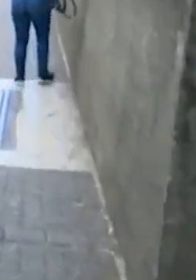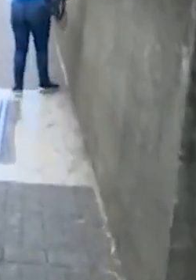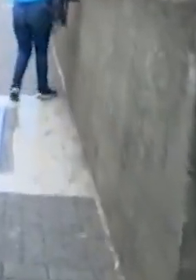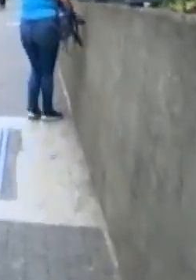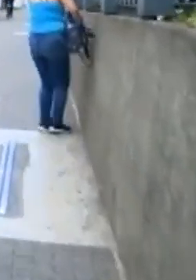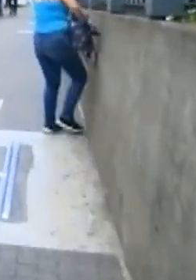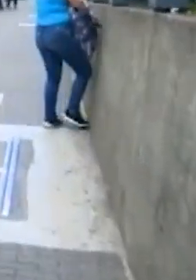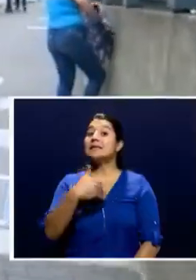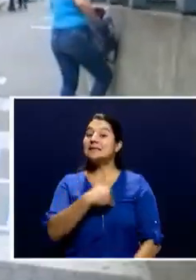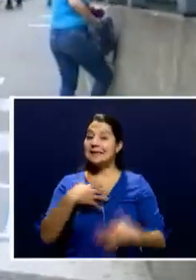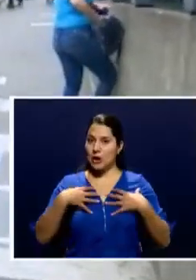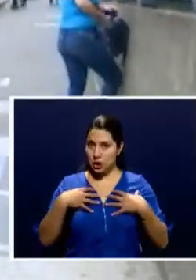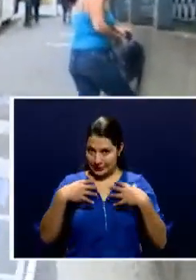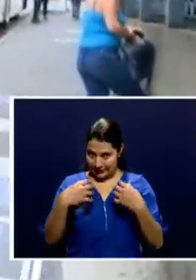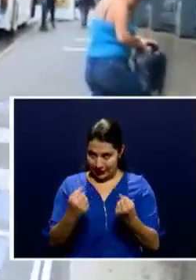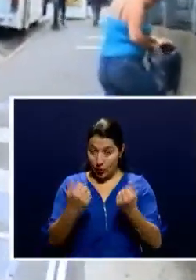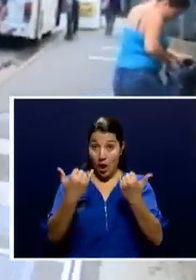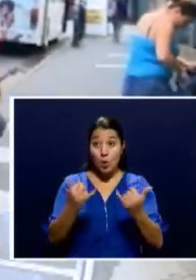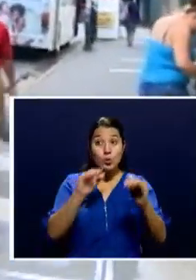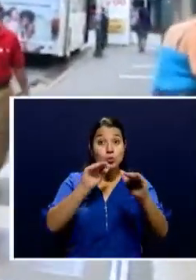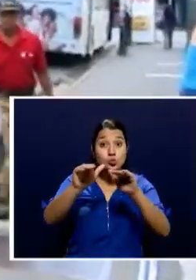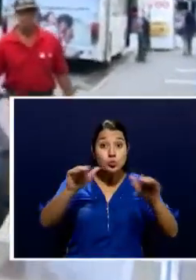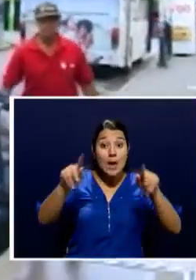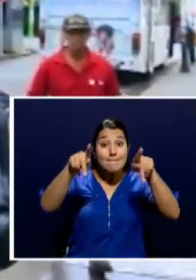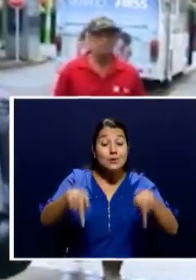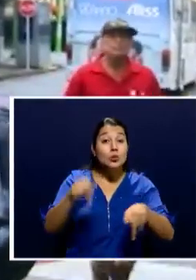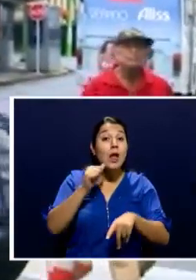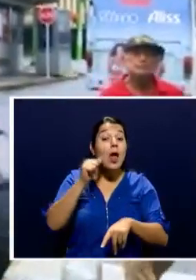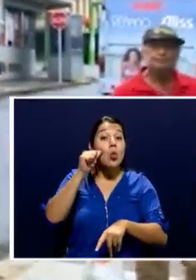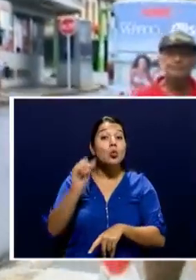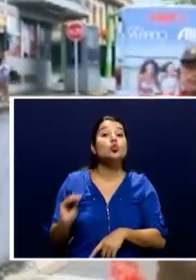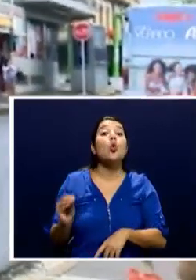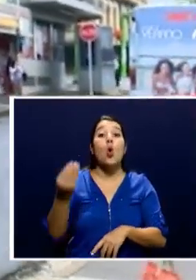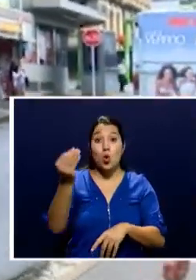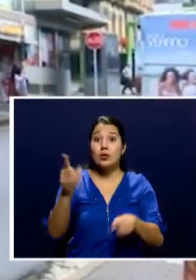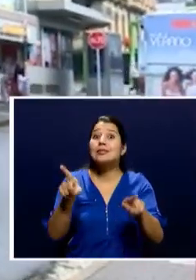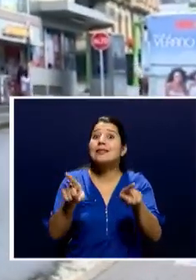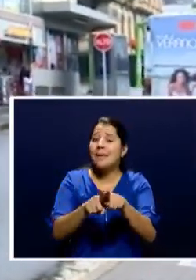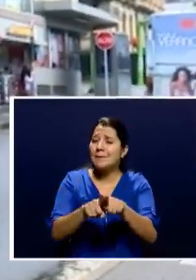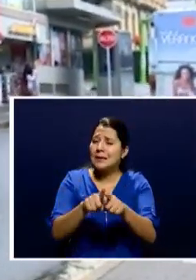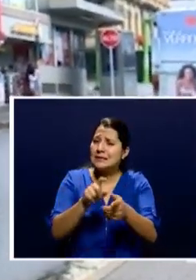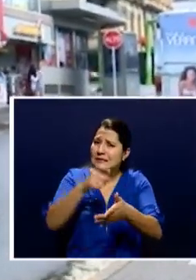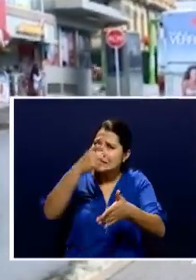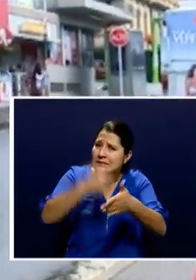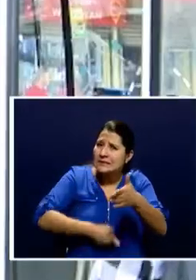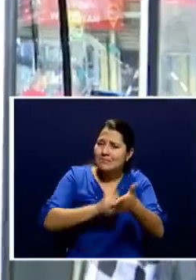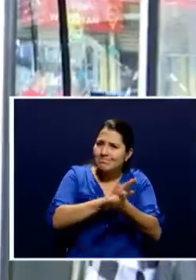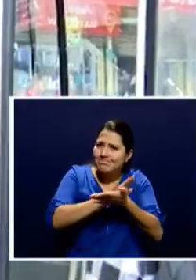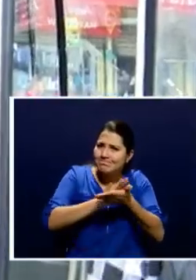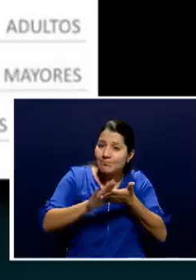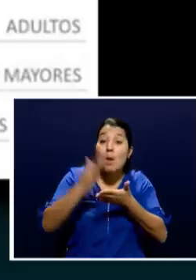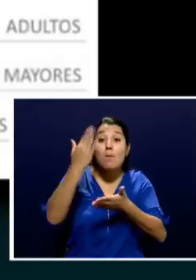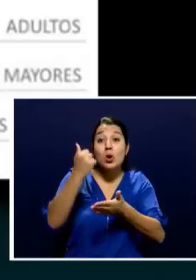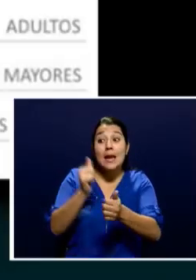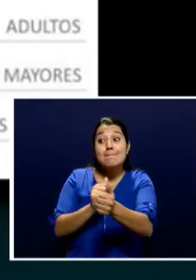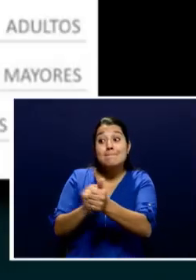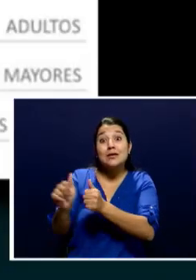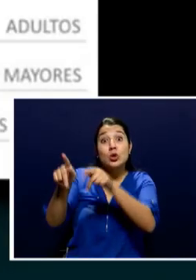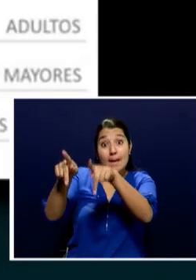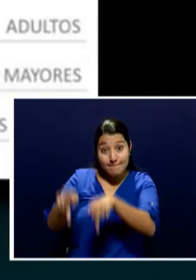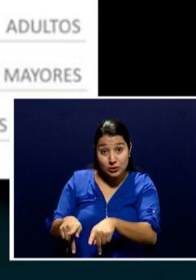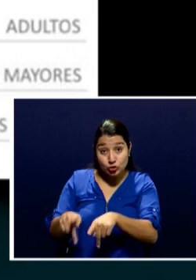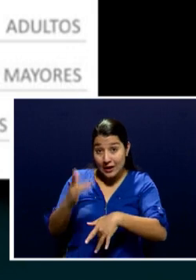El Ministerio de Salud hace un llamado a la población adulta joven para que extreme medidas de higiene, pues el mayor número de casos son en